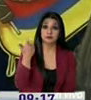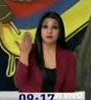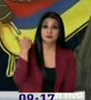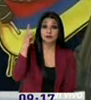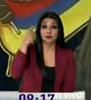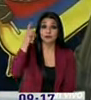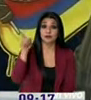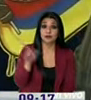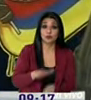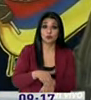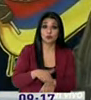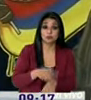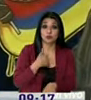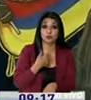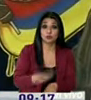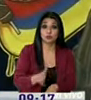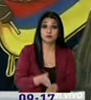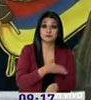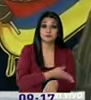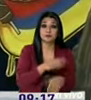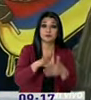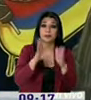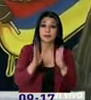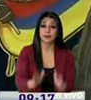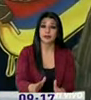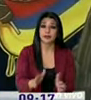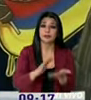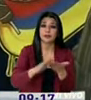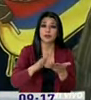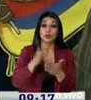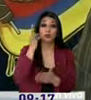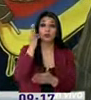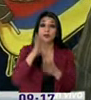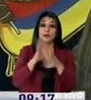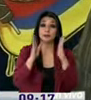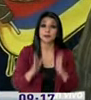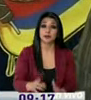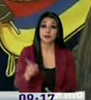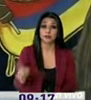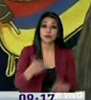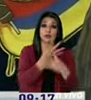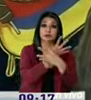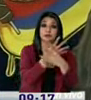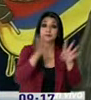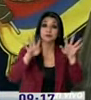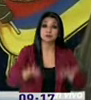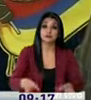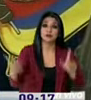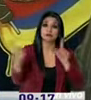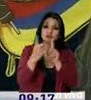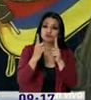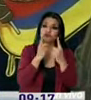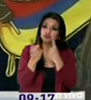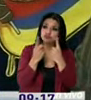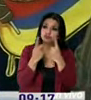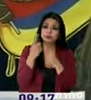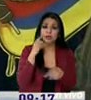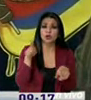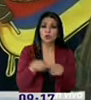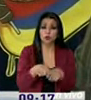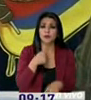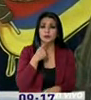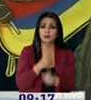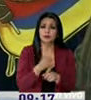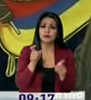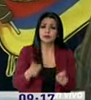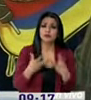Entonces, he conversado con el señor con la señora embajadora de Gran Bretaña y está de acuerdo